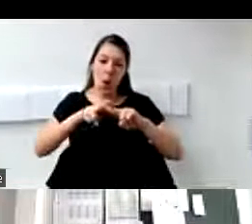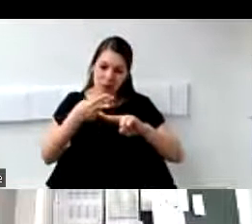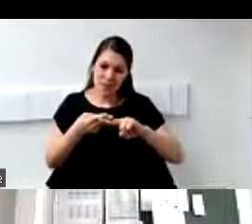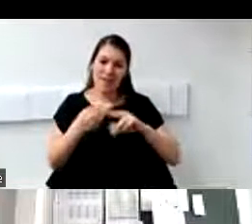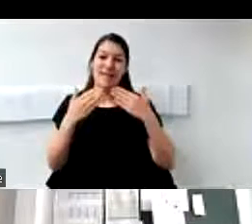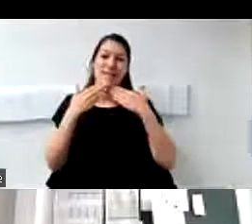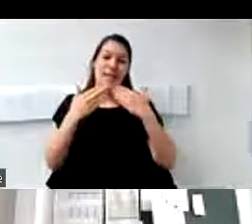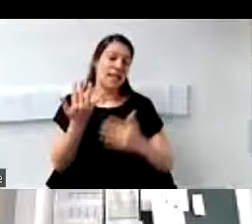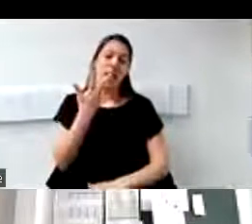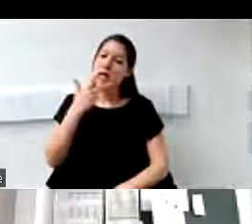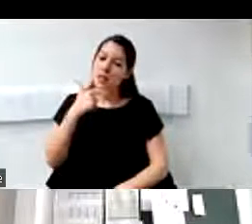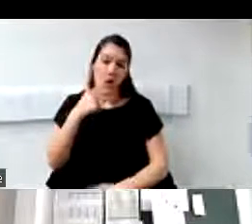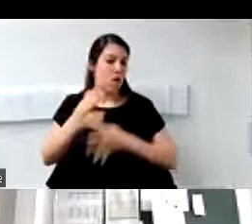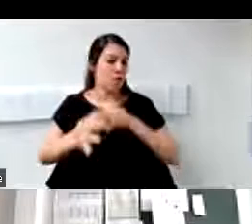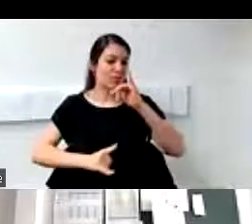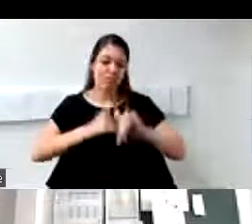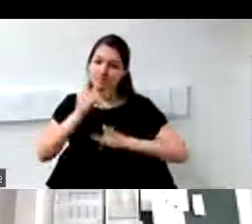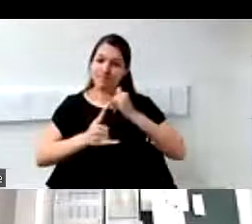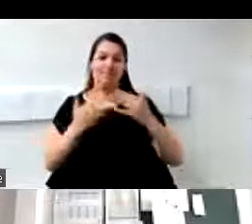encantó la presentación. Muchas gracias.